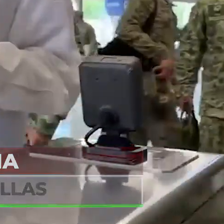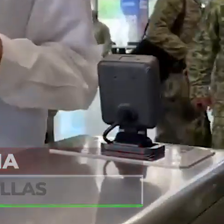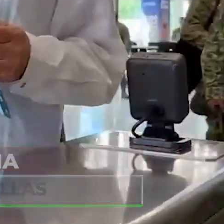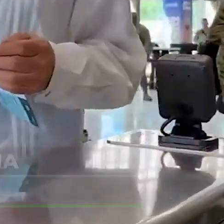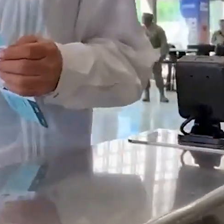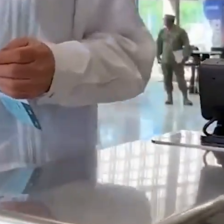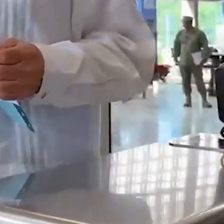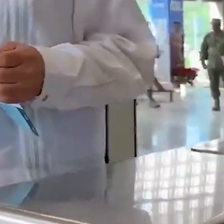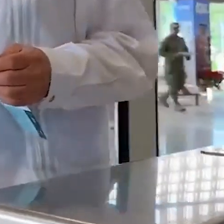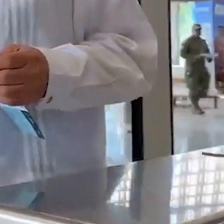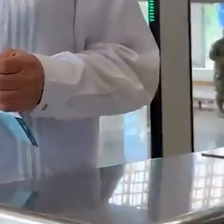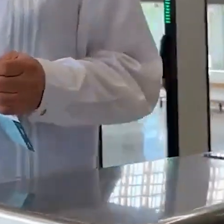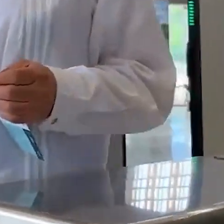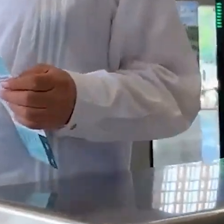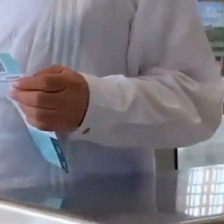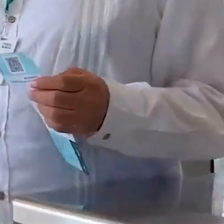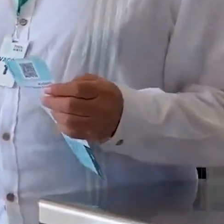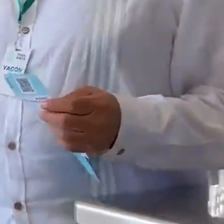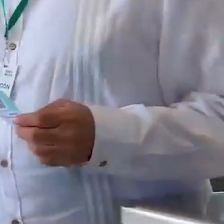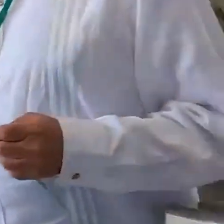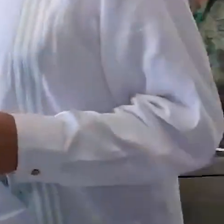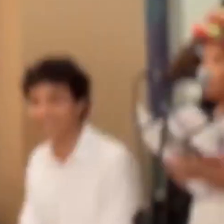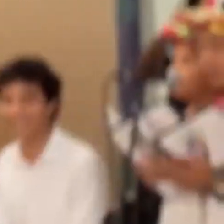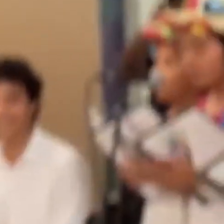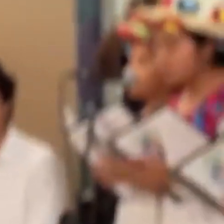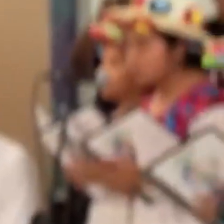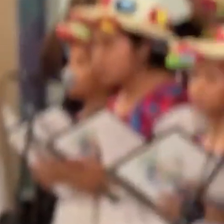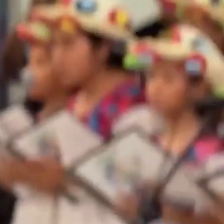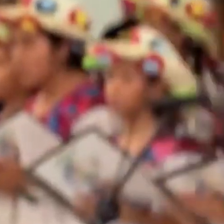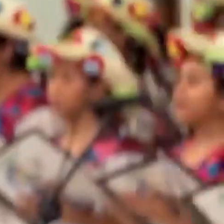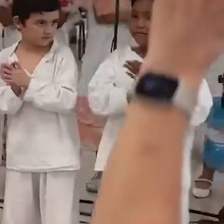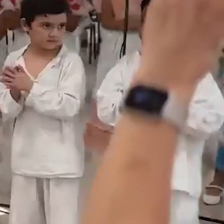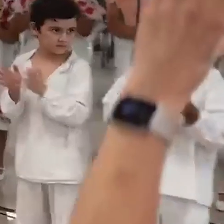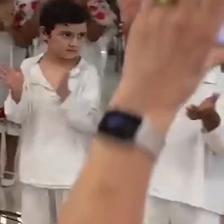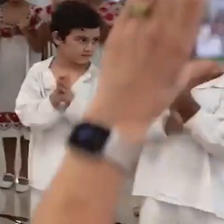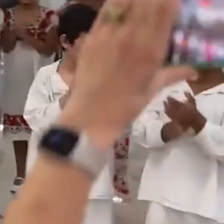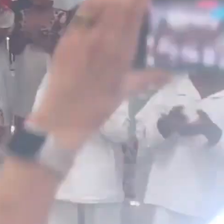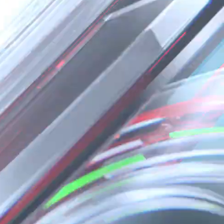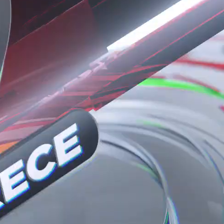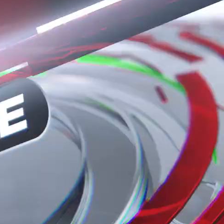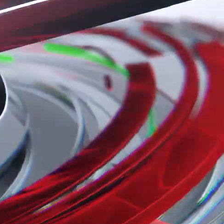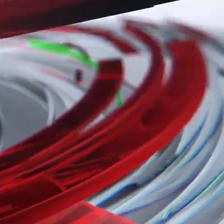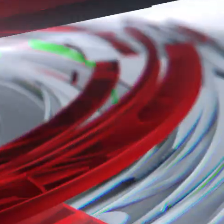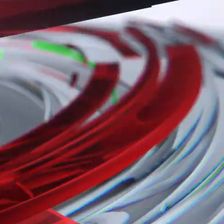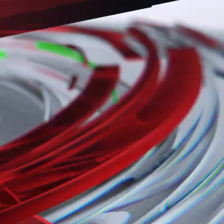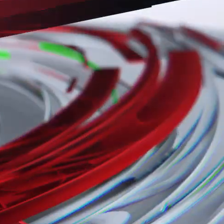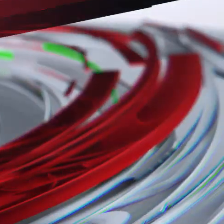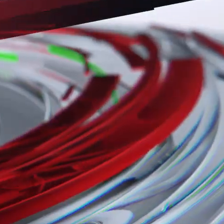mentalidad. Informó para Noti 13, Eli Pedrosa.